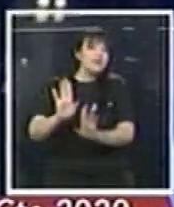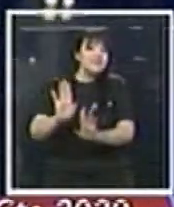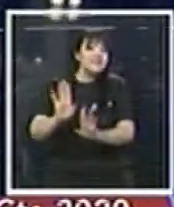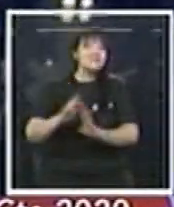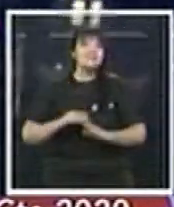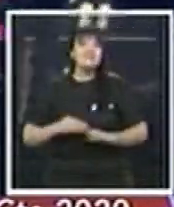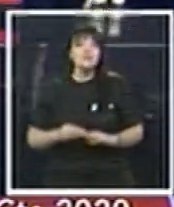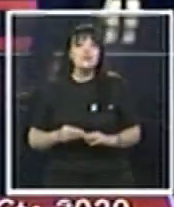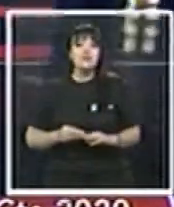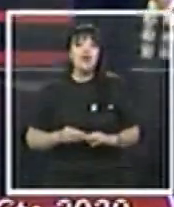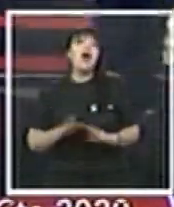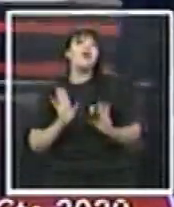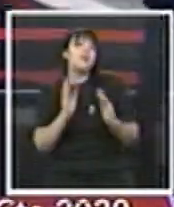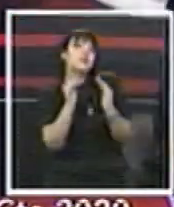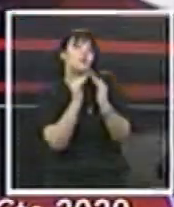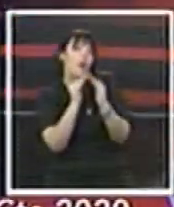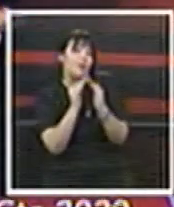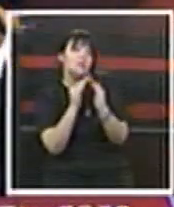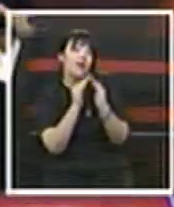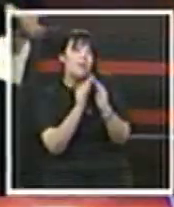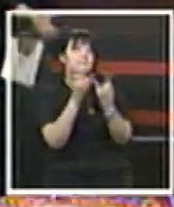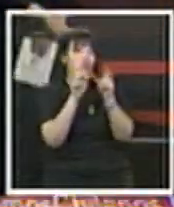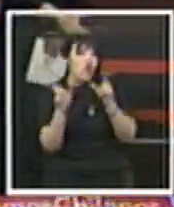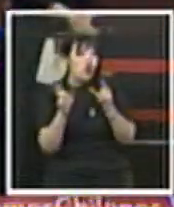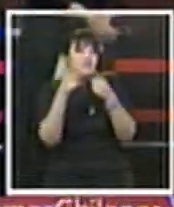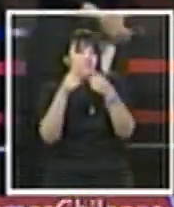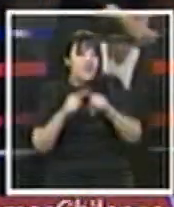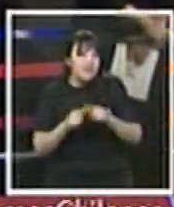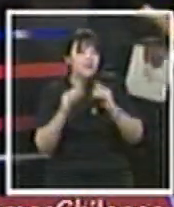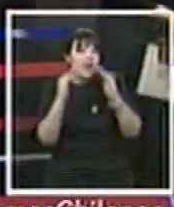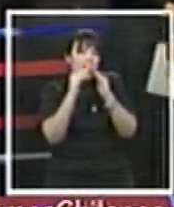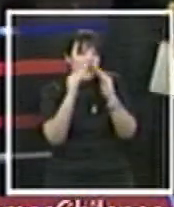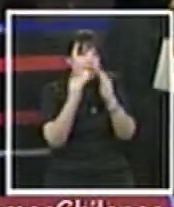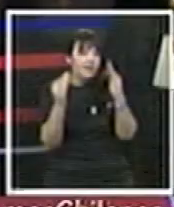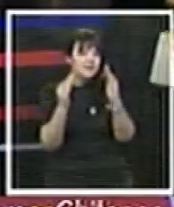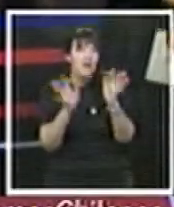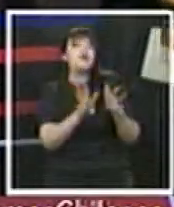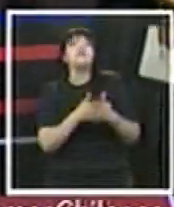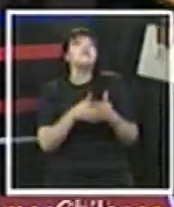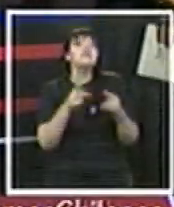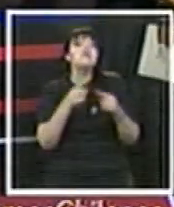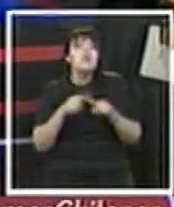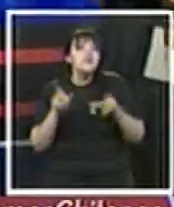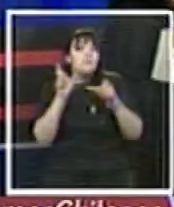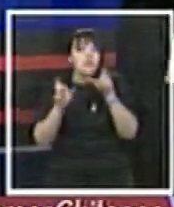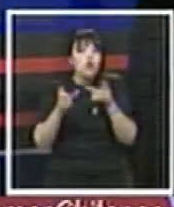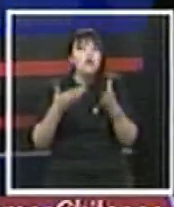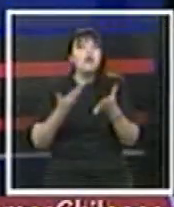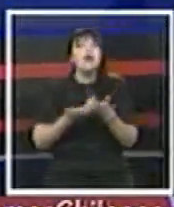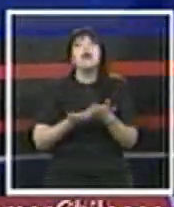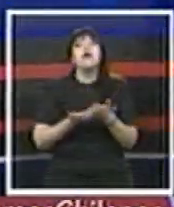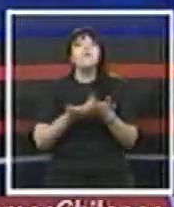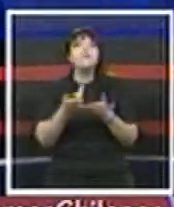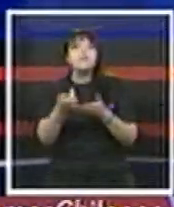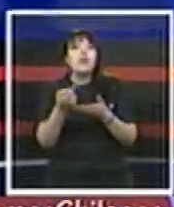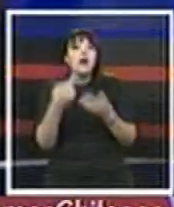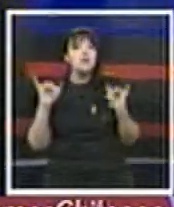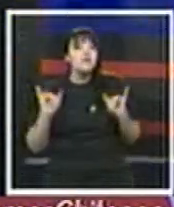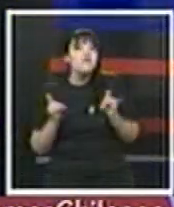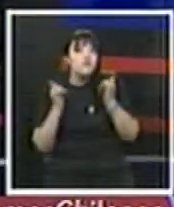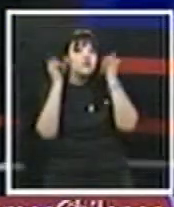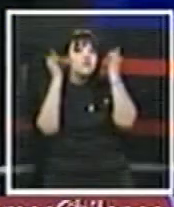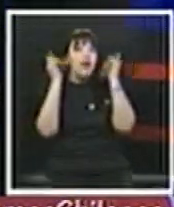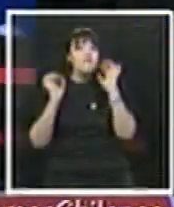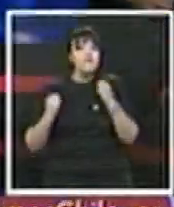Mira, pero que Gino está en su casa, Polo está en su casa, el Rafa está en Miami, y hay muchos, hay millones que están en sus casas y que quieren disfrutar porque parte de la